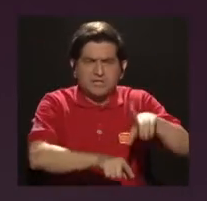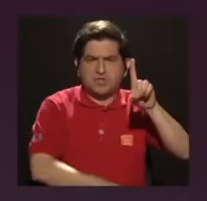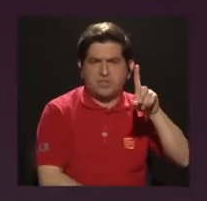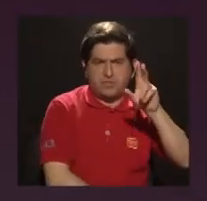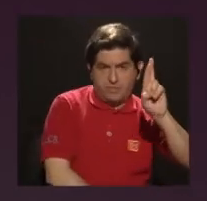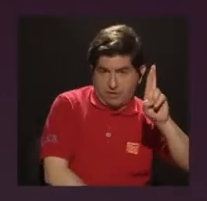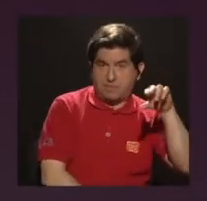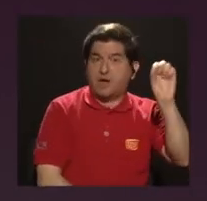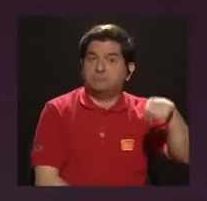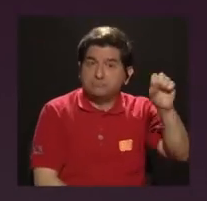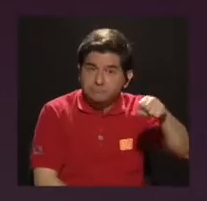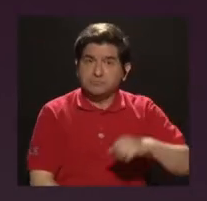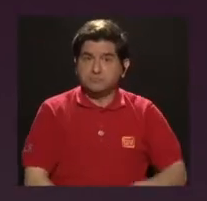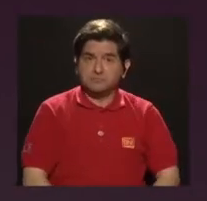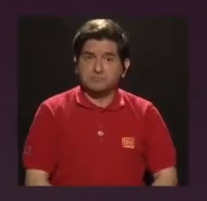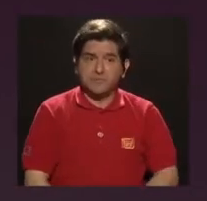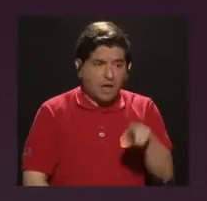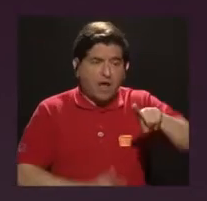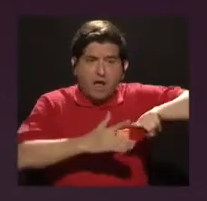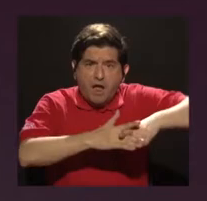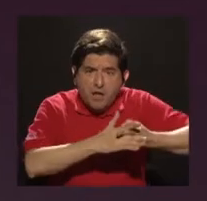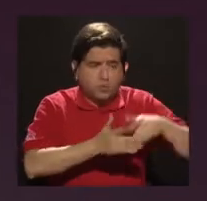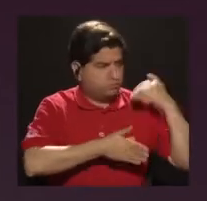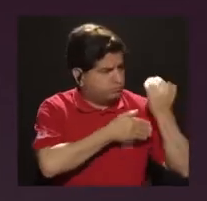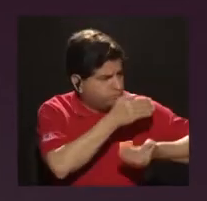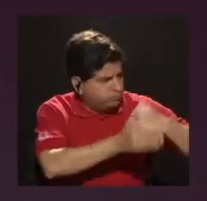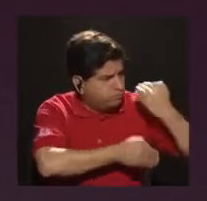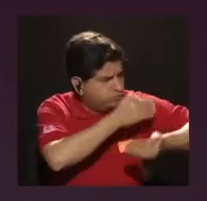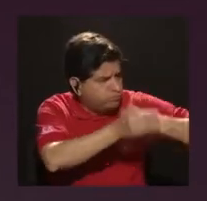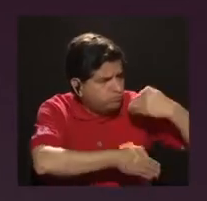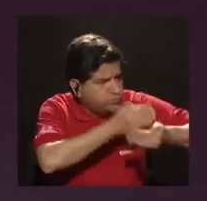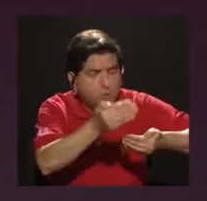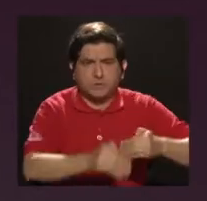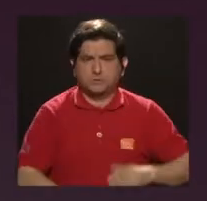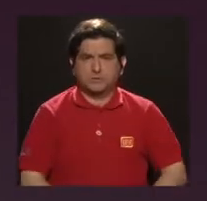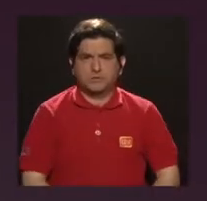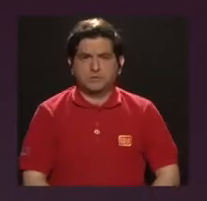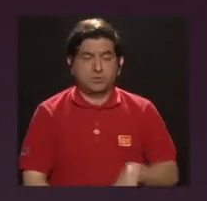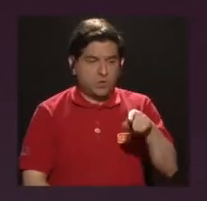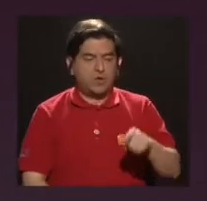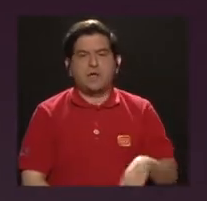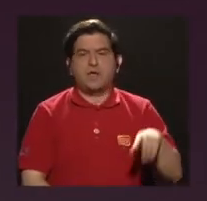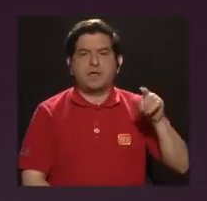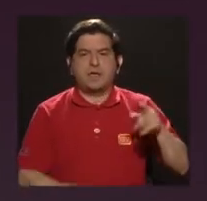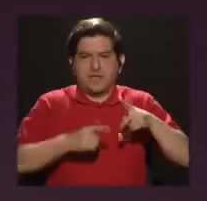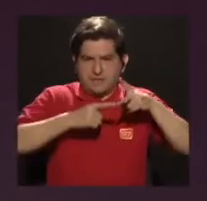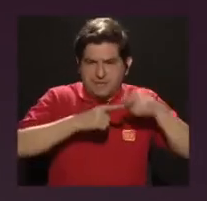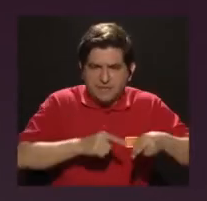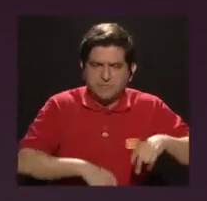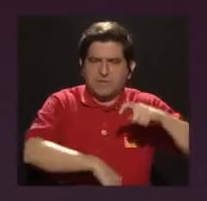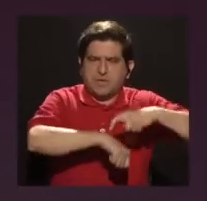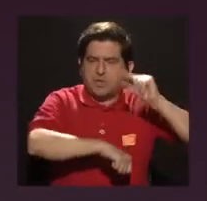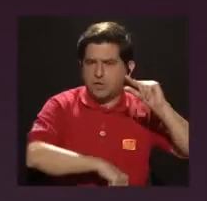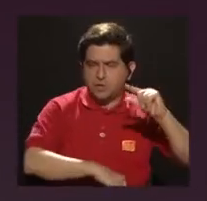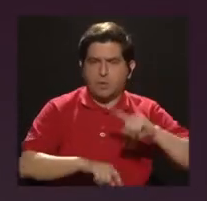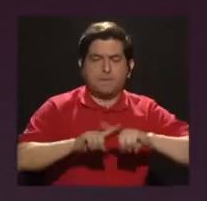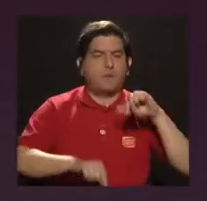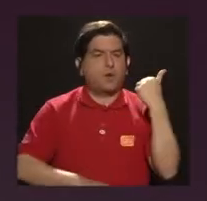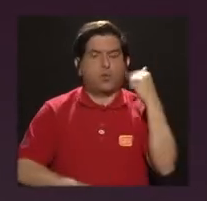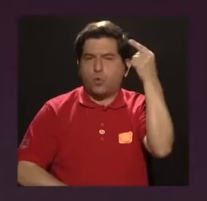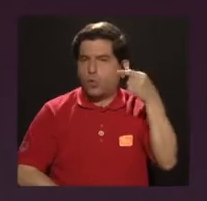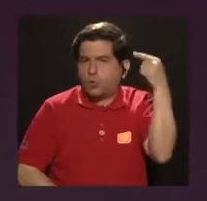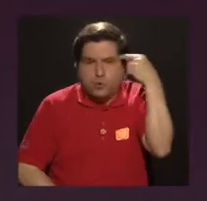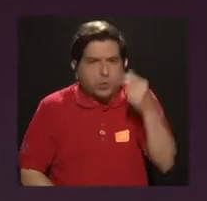si se ha iniciado este proceso y a la separación temporal cuando en otros gobiernos